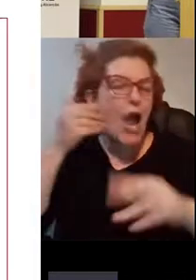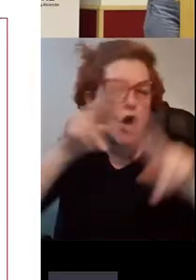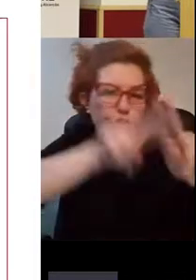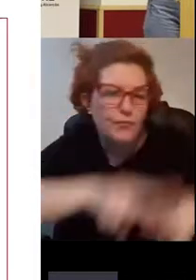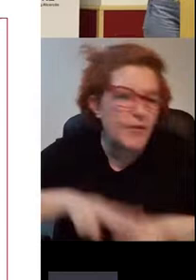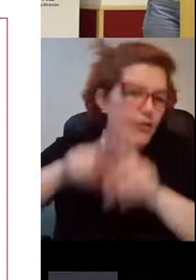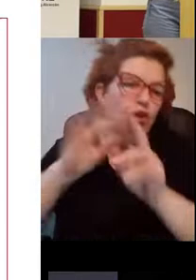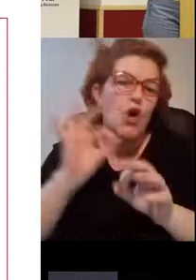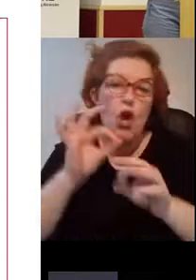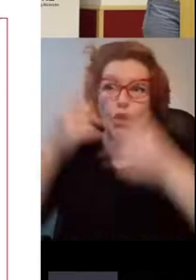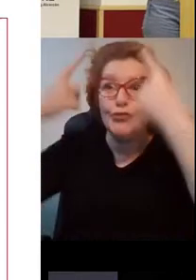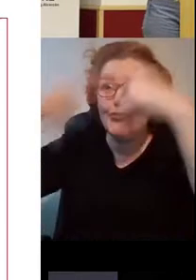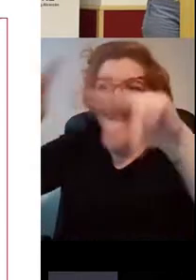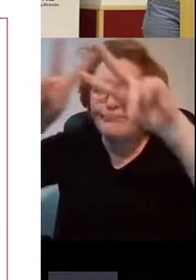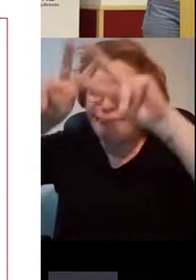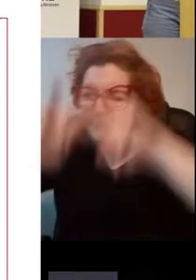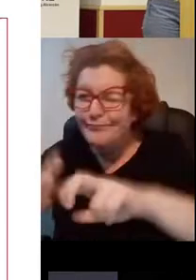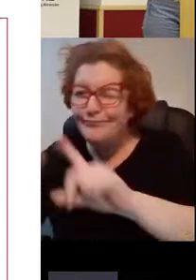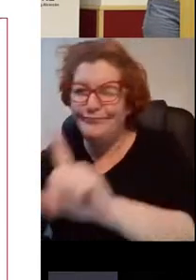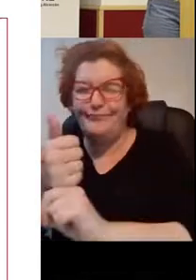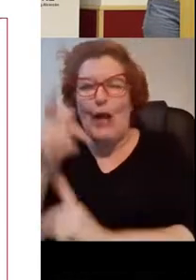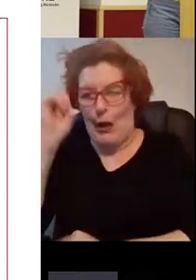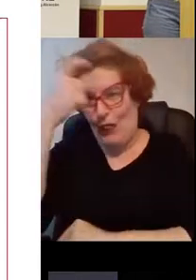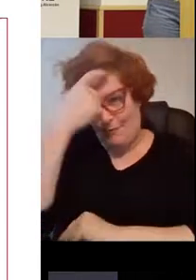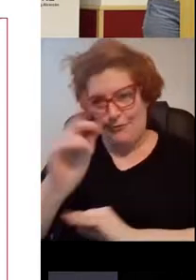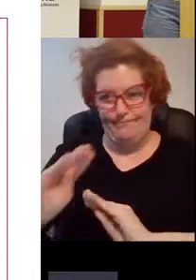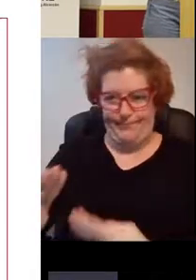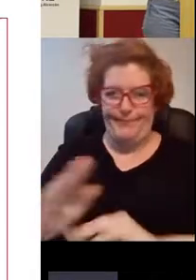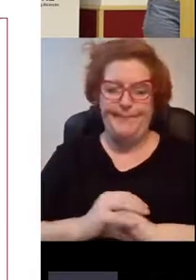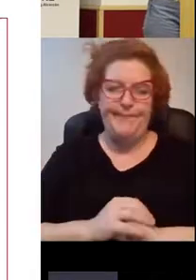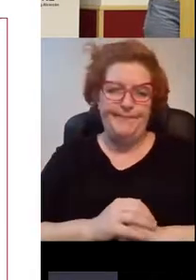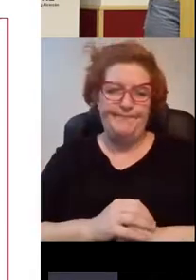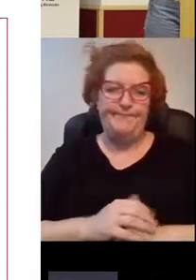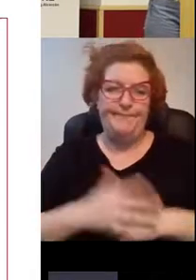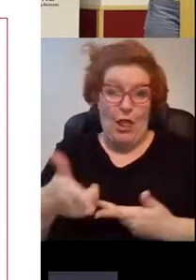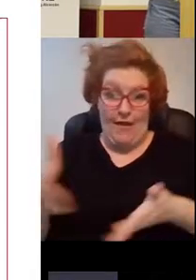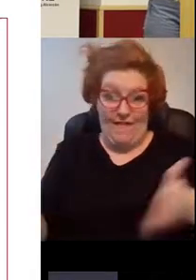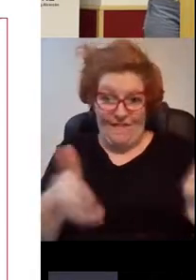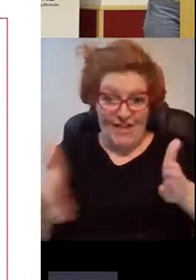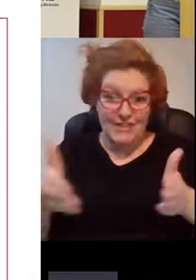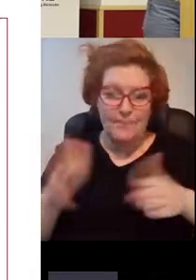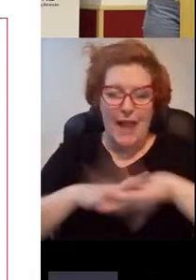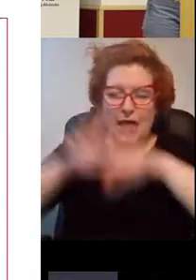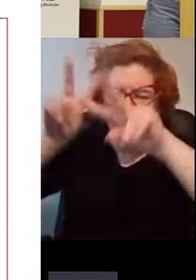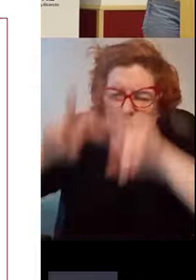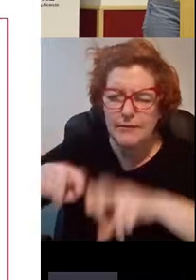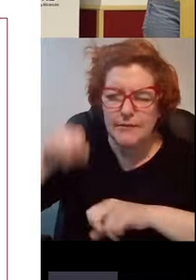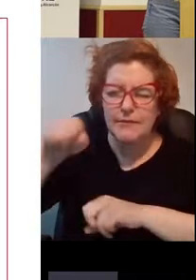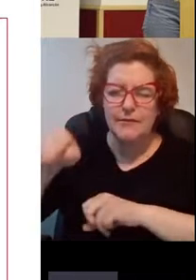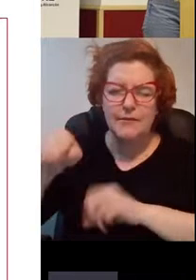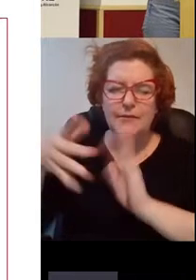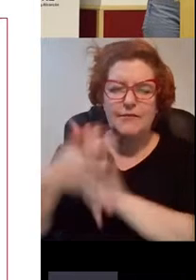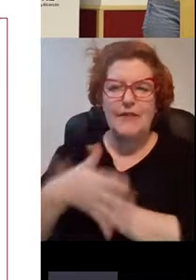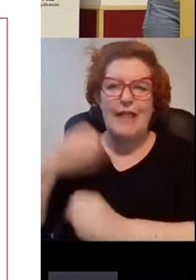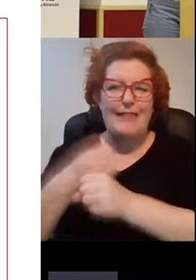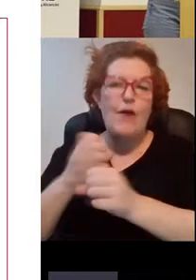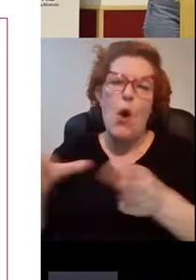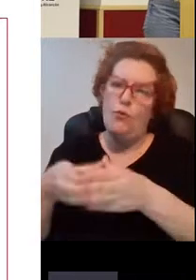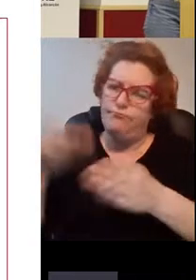el que indaga y construye primero el concepto. Entonces, en esta fase de indagación es muy importante el trabajo en